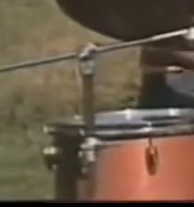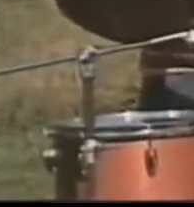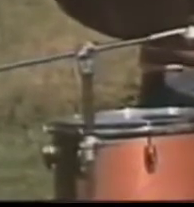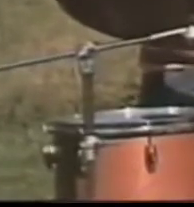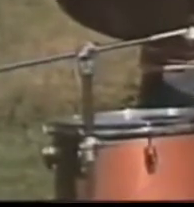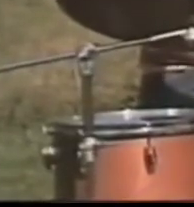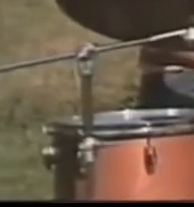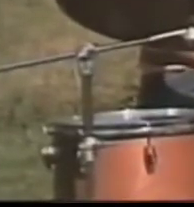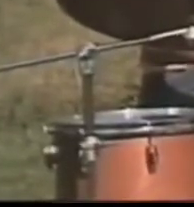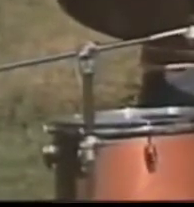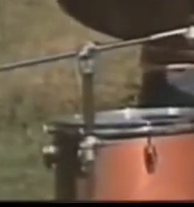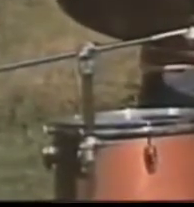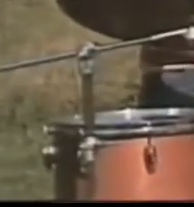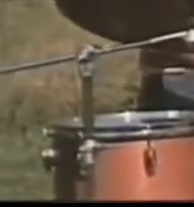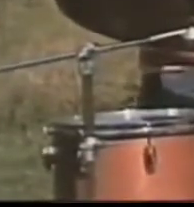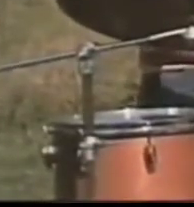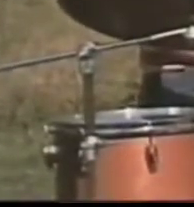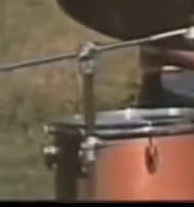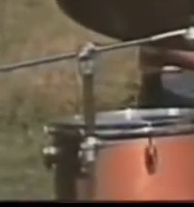sonora.